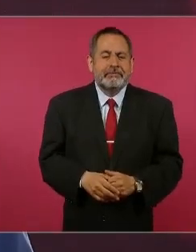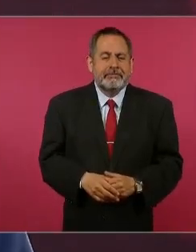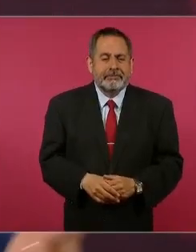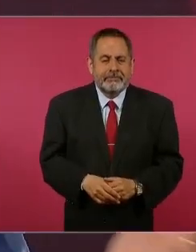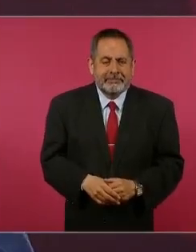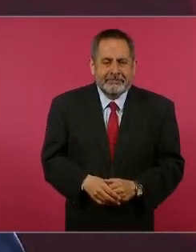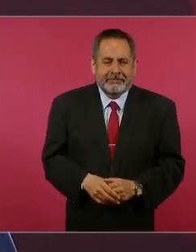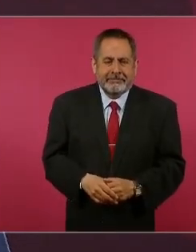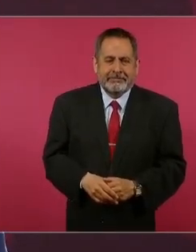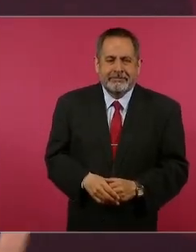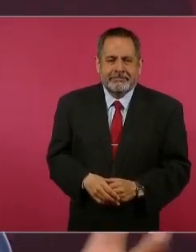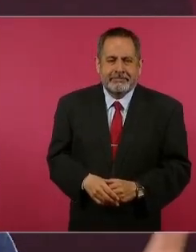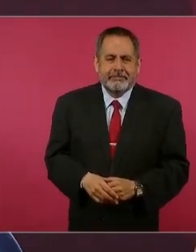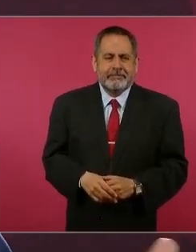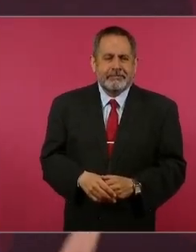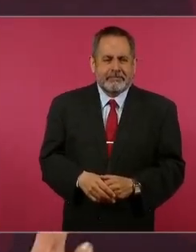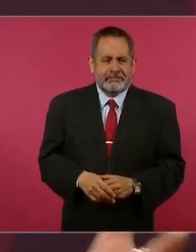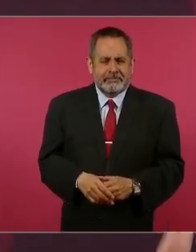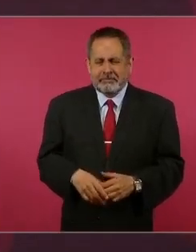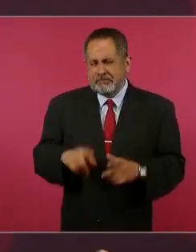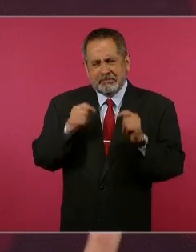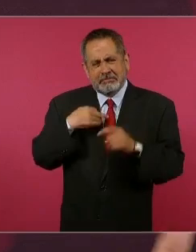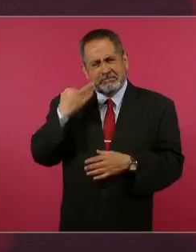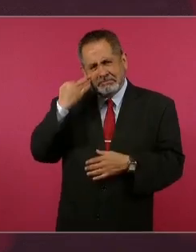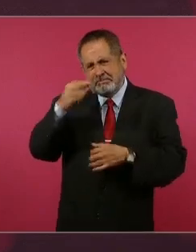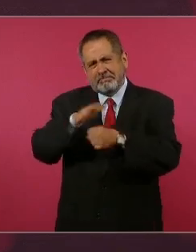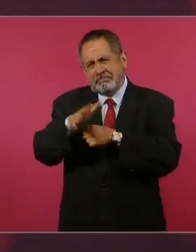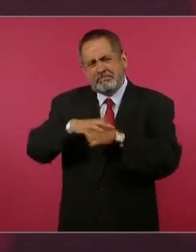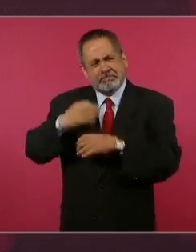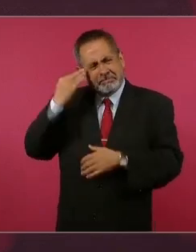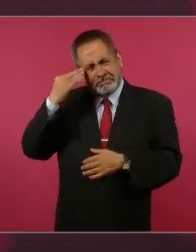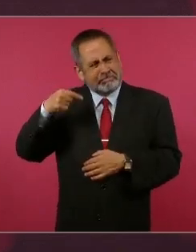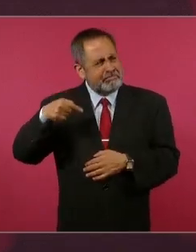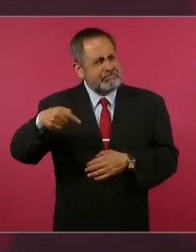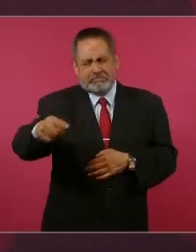y no le hace que lleve tiempo.